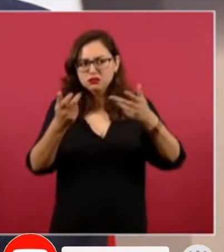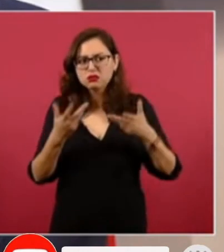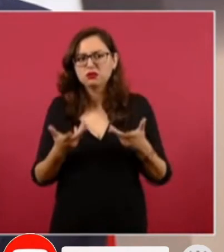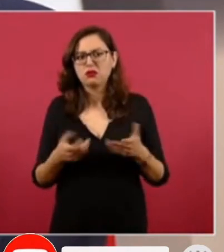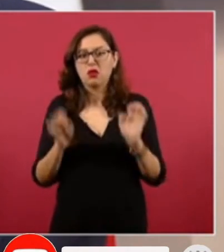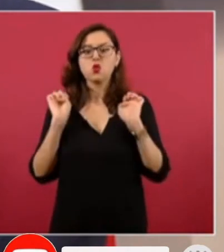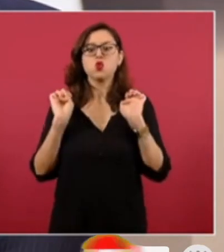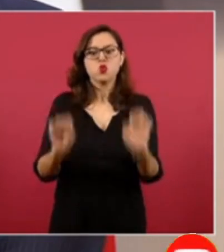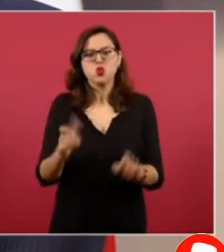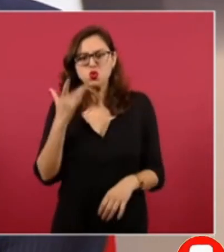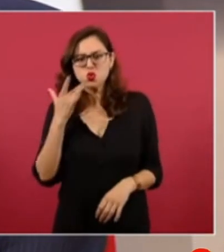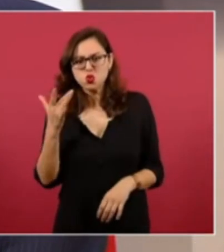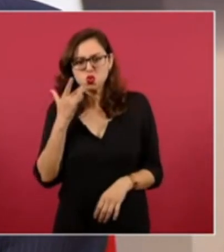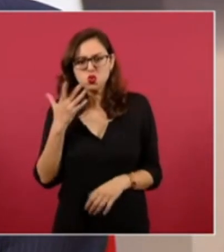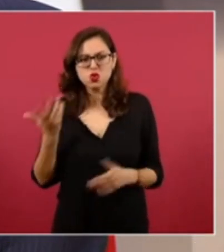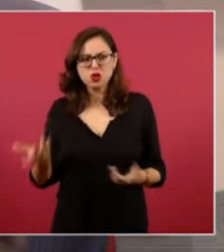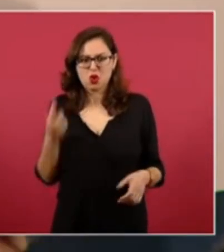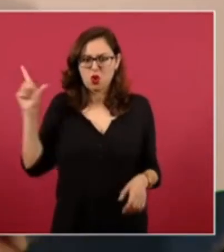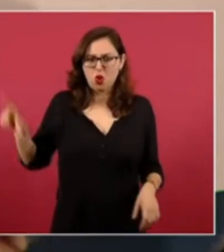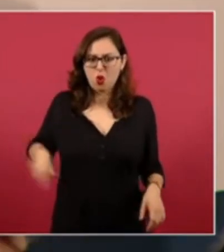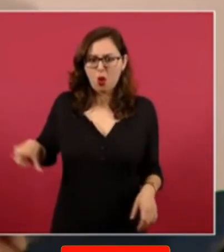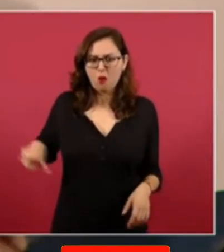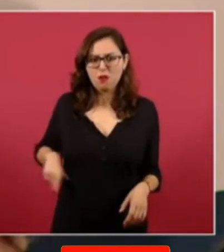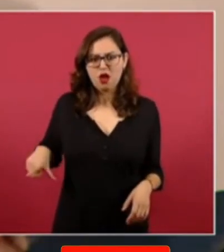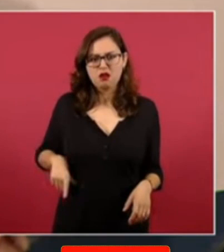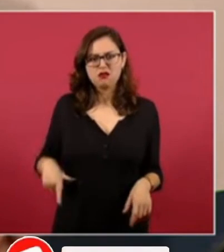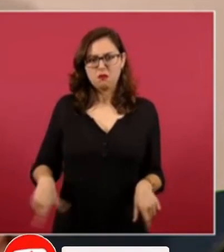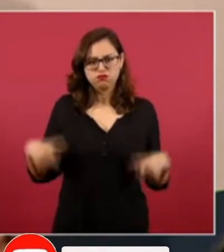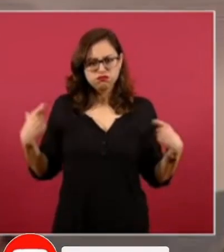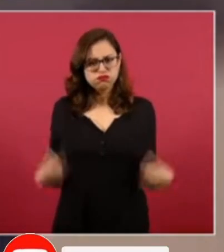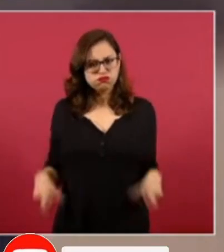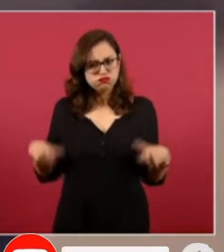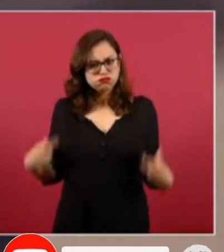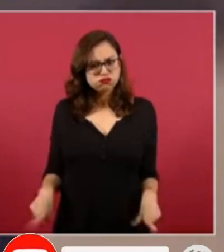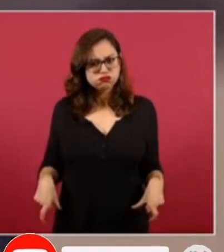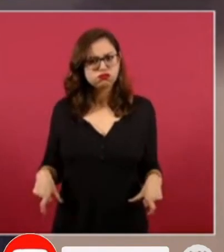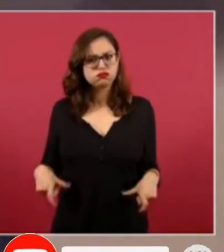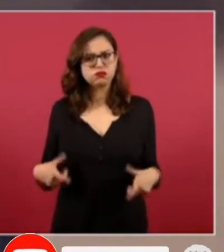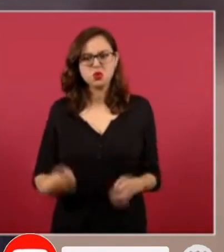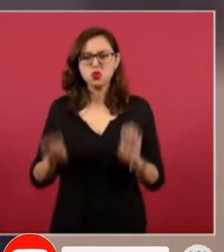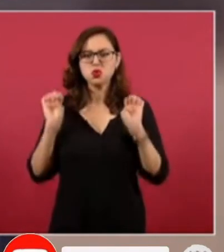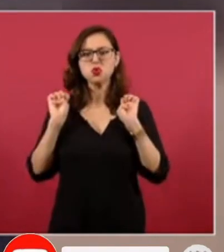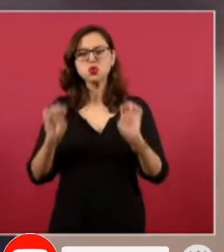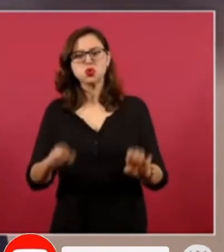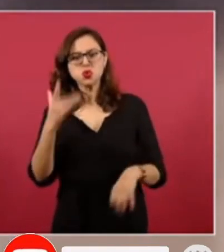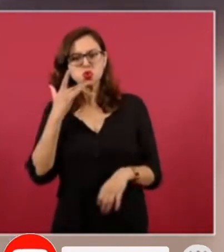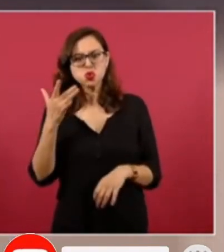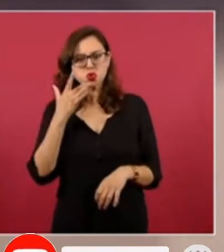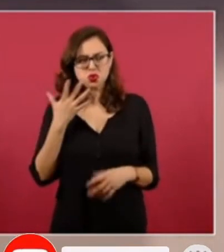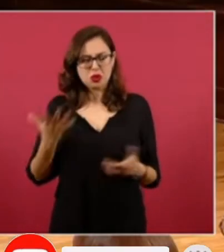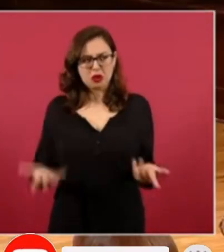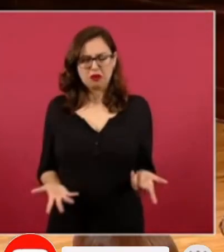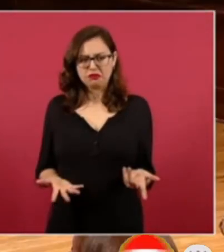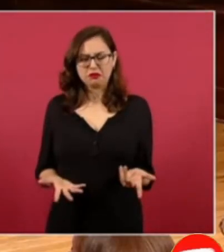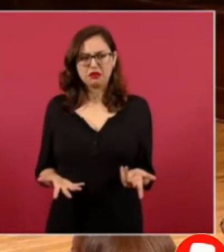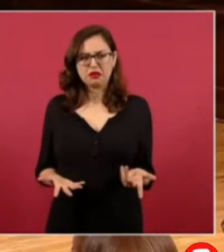o viven los funcionarios colmados de lujos